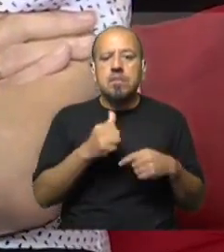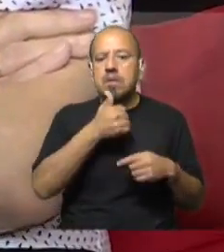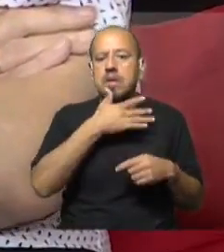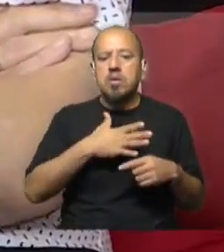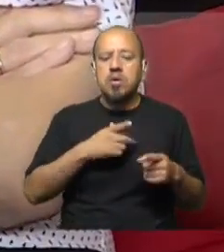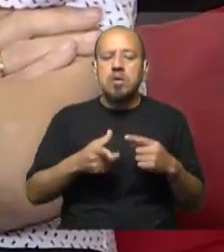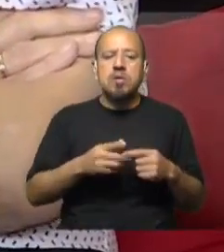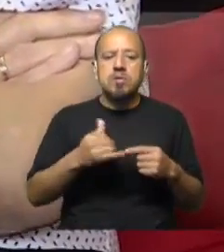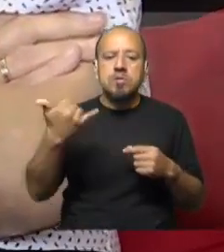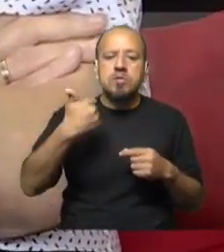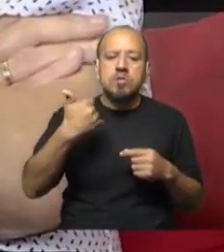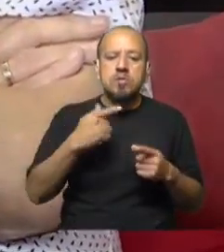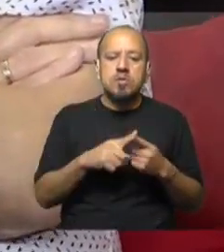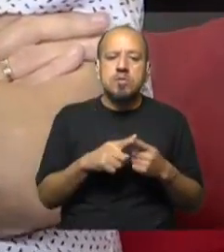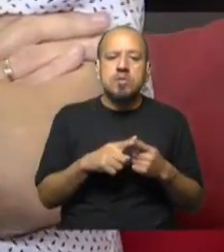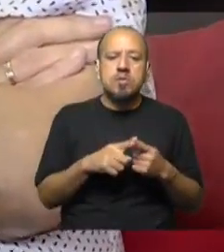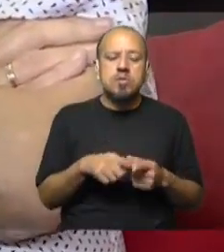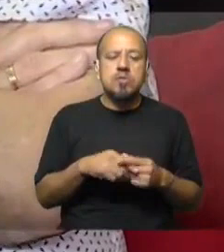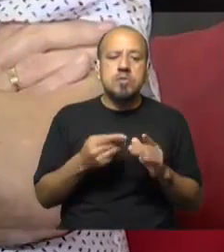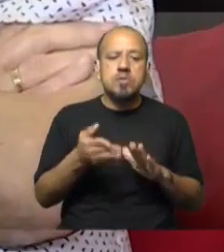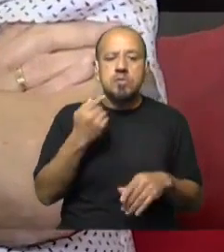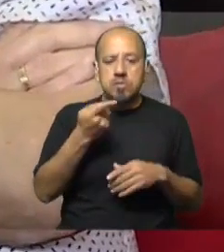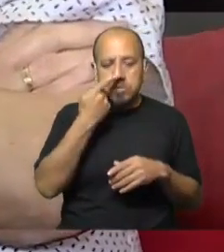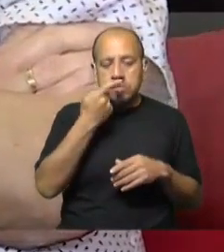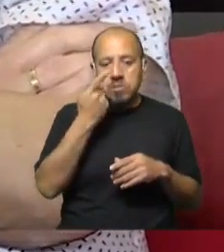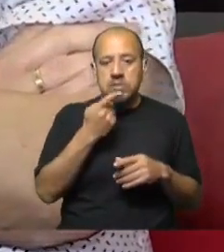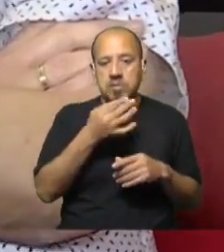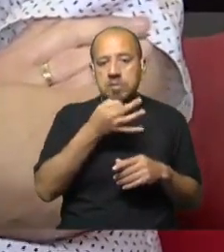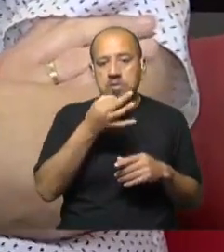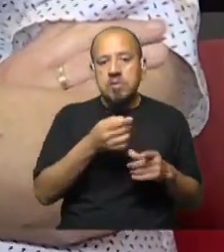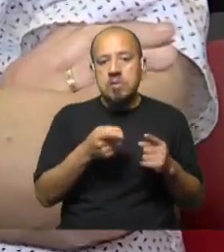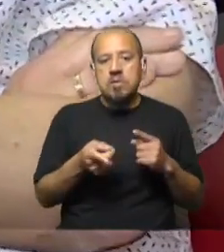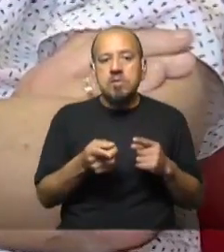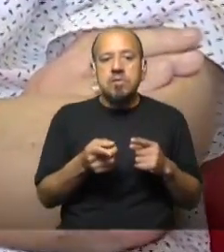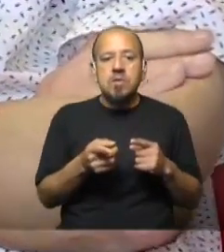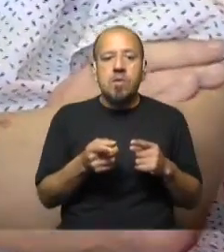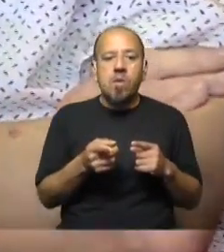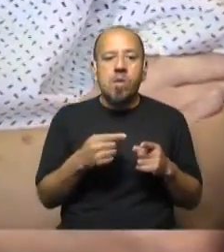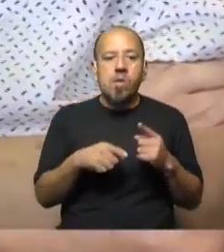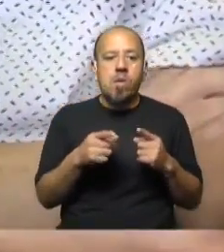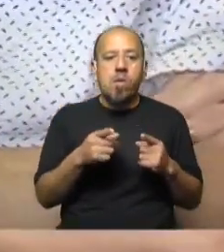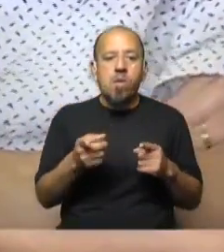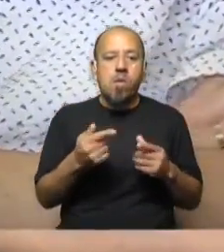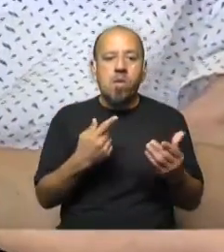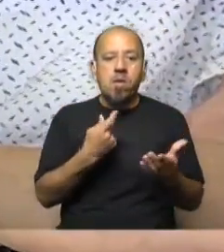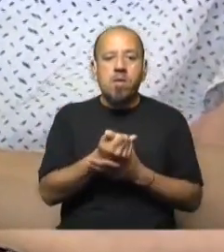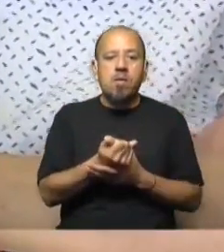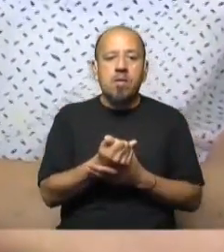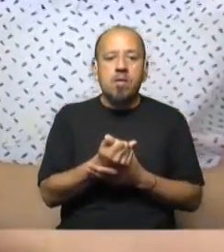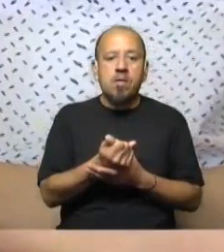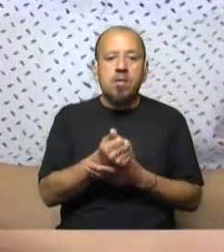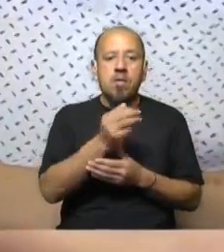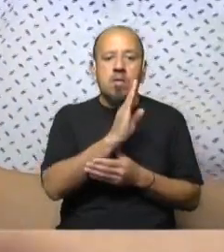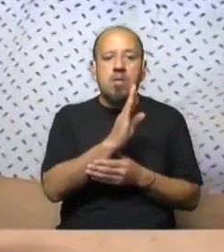contaba? Bueno, para los recuerdos más interesantes te voy a decir que compres el libro.